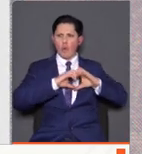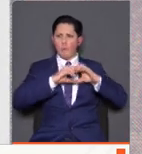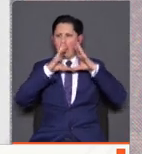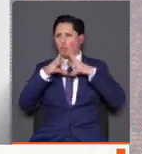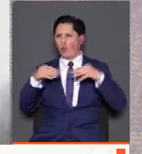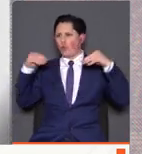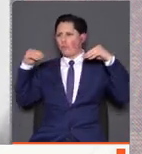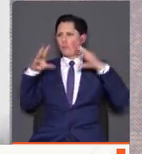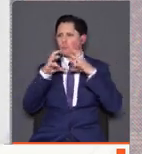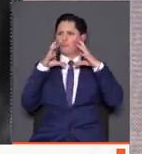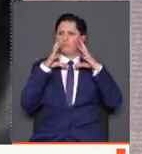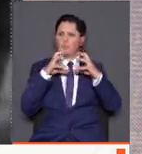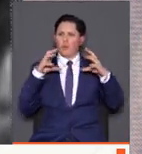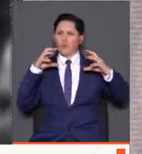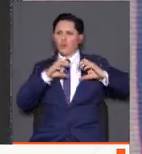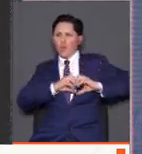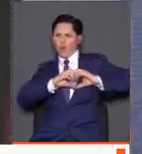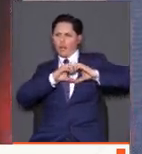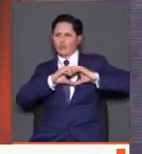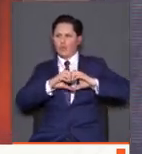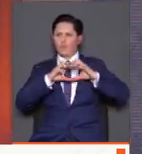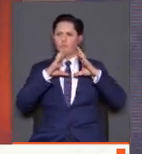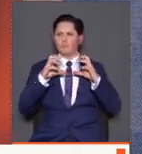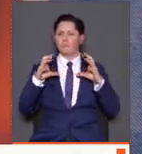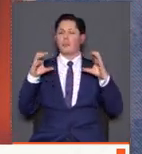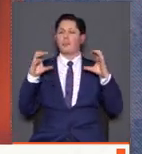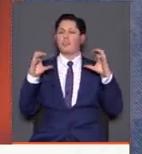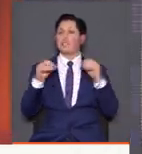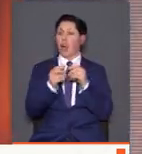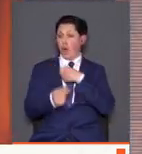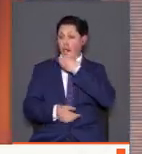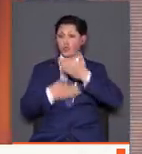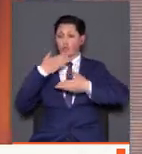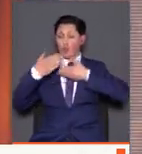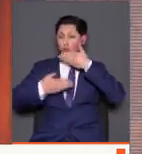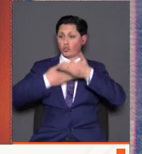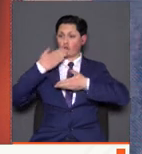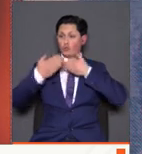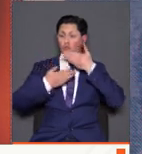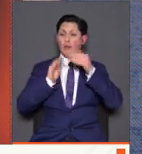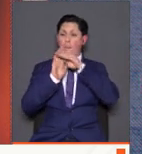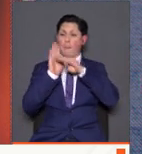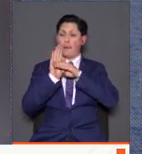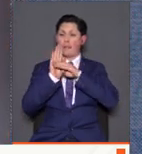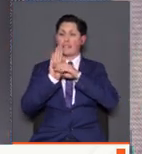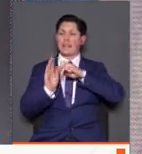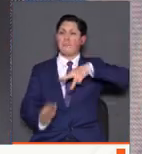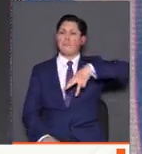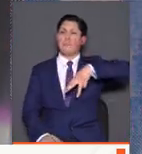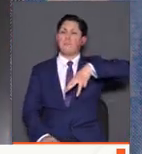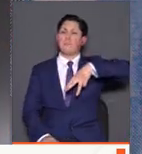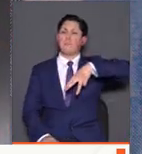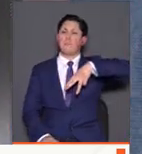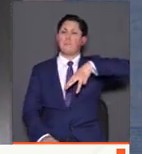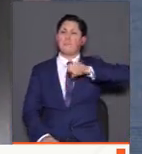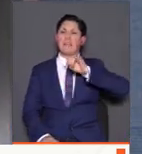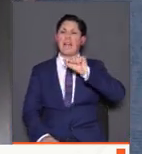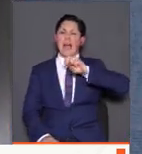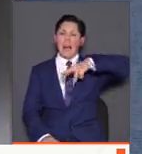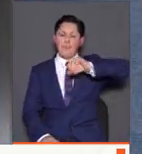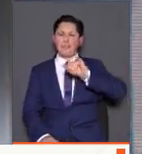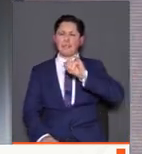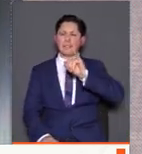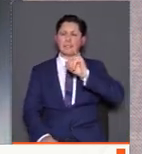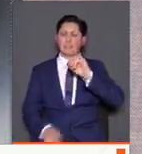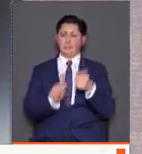melón, melón. Precia Soto llegó con su corazón de melón a un programa que desde Miami, Don Francisco nos dice, tuvo un abrupto